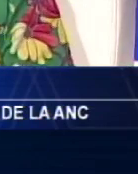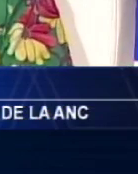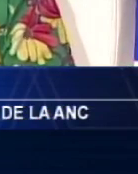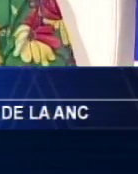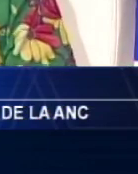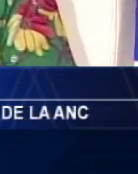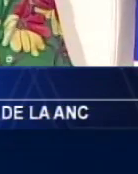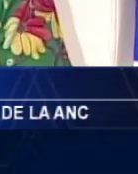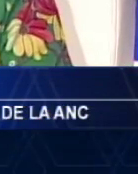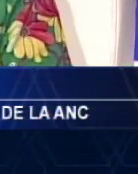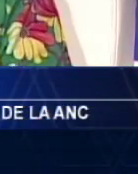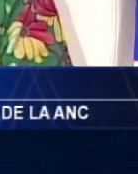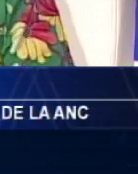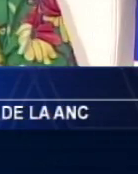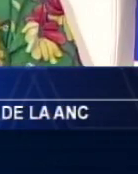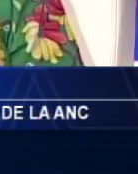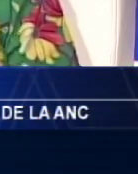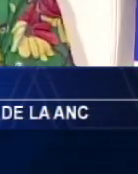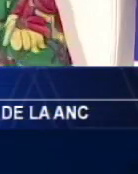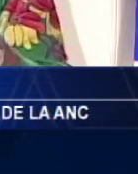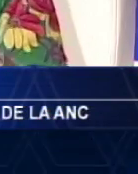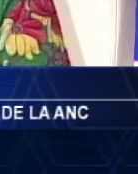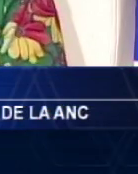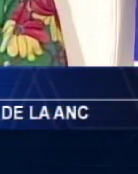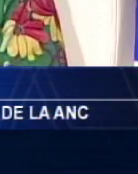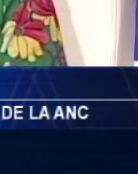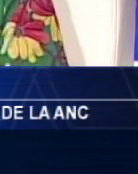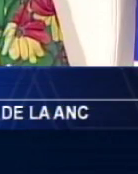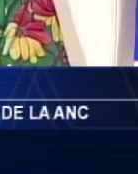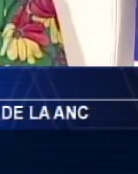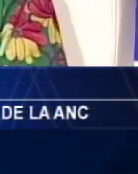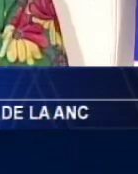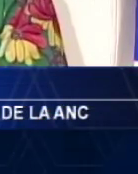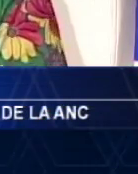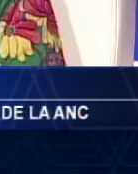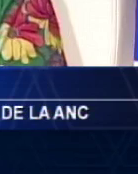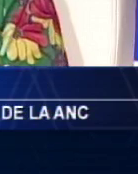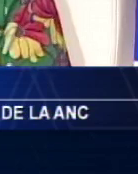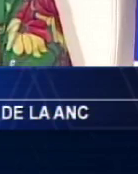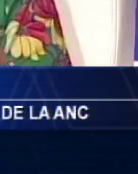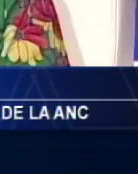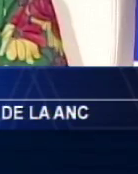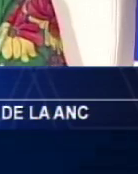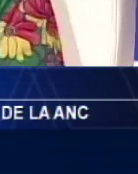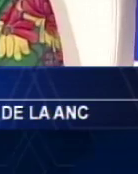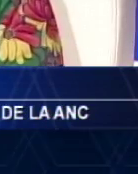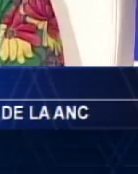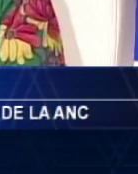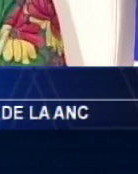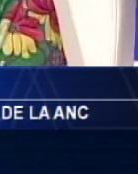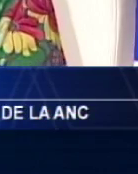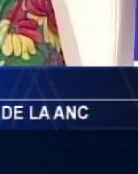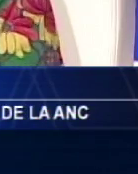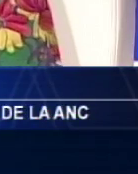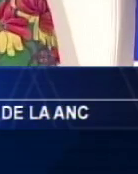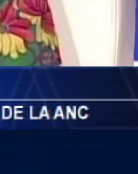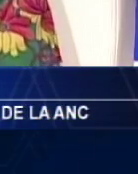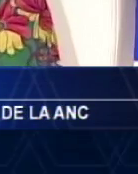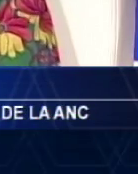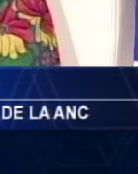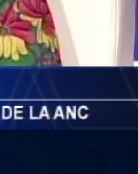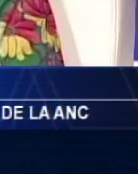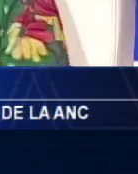movimiento popular, el pueblo de Venezuela, las organizaciones políticas de la revolución, el gran polo patriótico, el movimiento